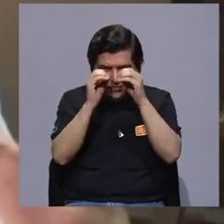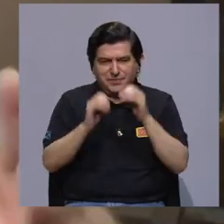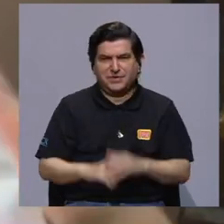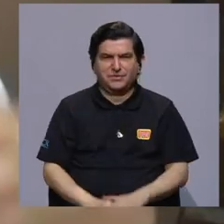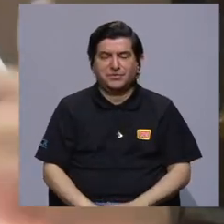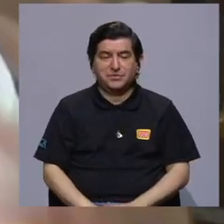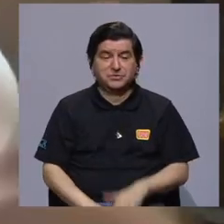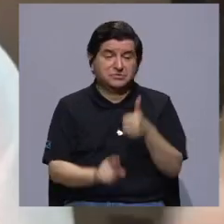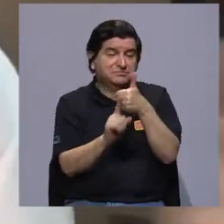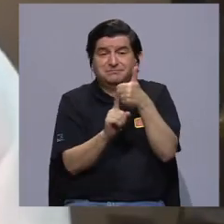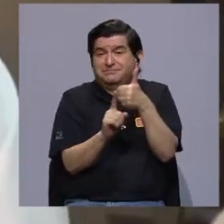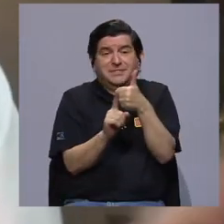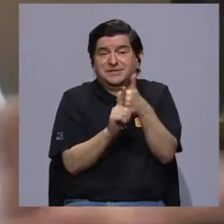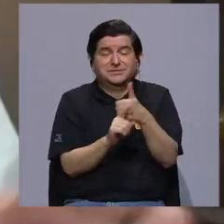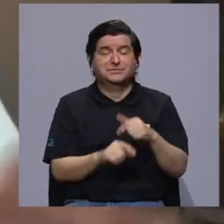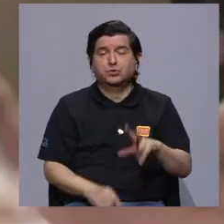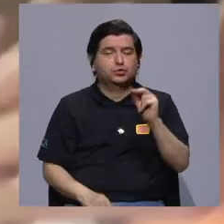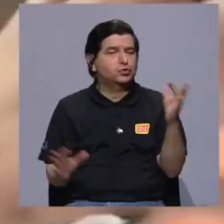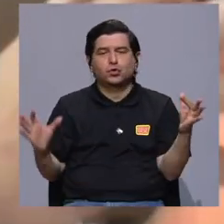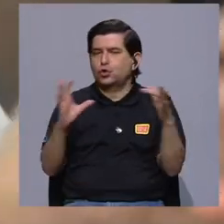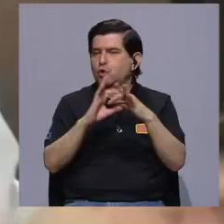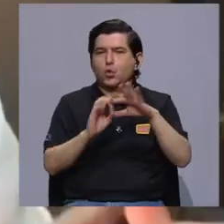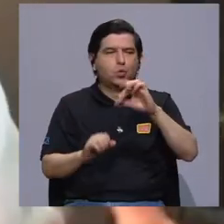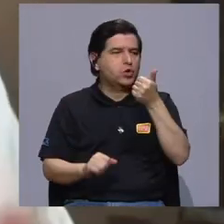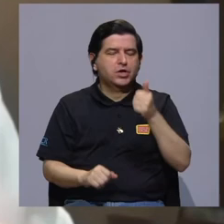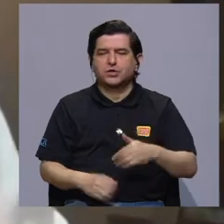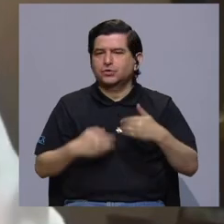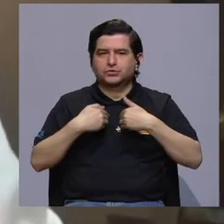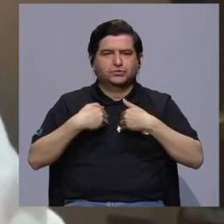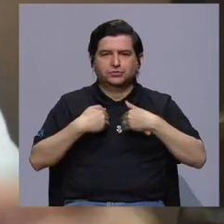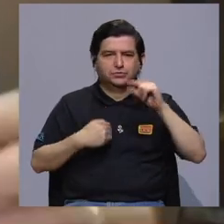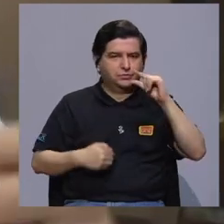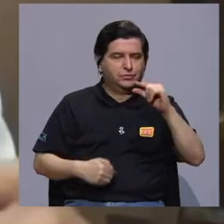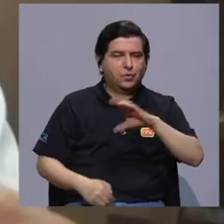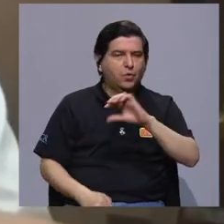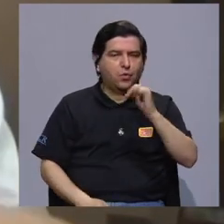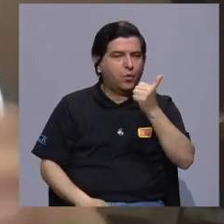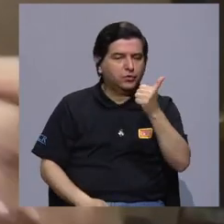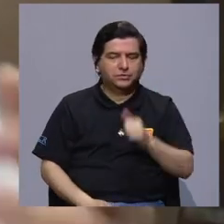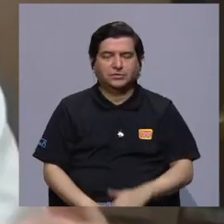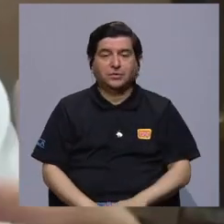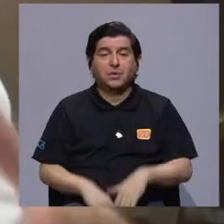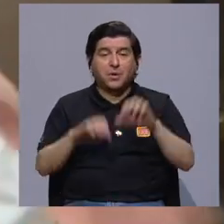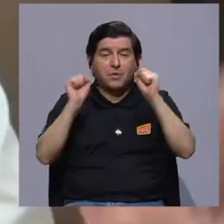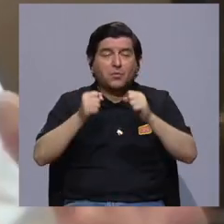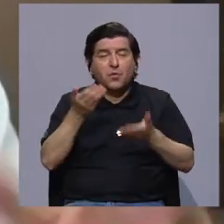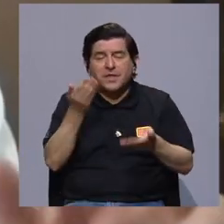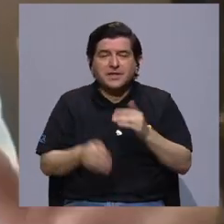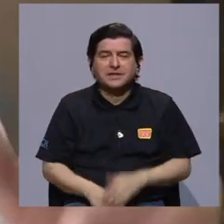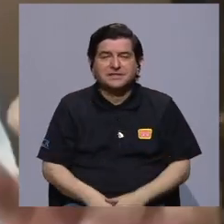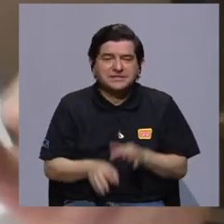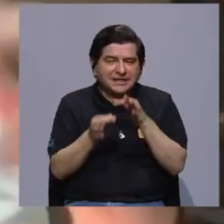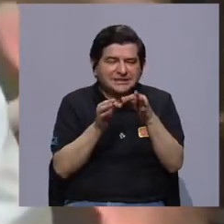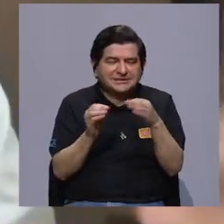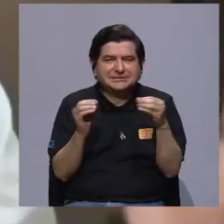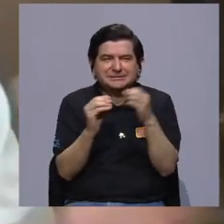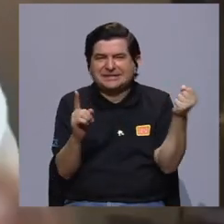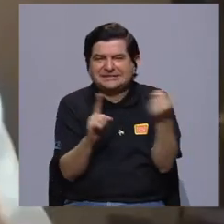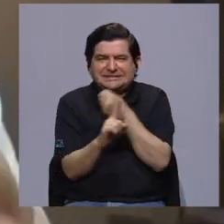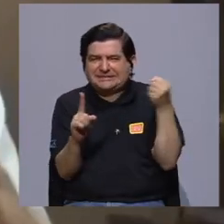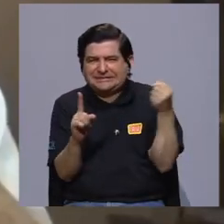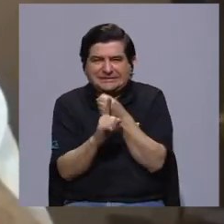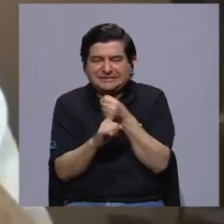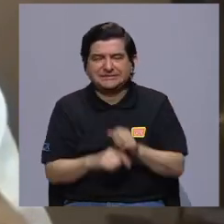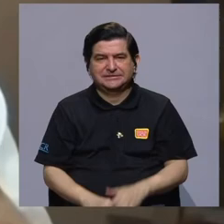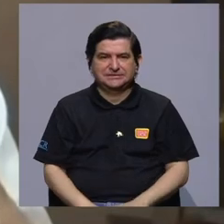están en ellos mismos, no asociados a ningún otro organismo. Entonces pueden hacer moléculas, digamos, más